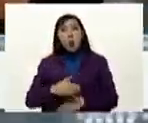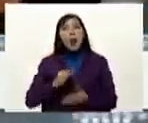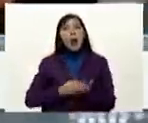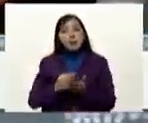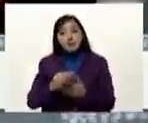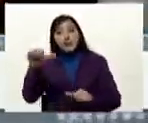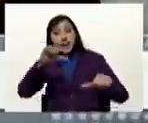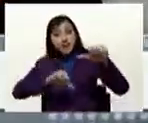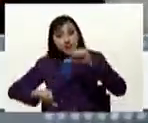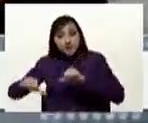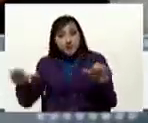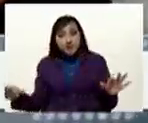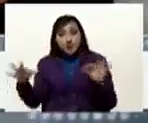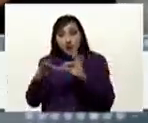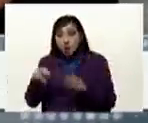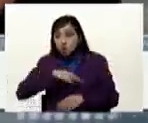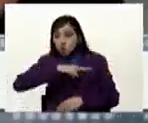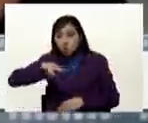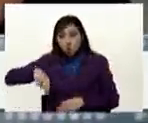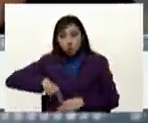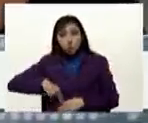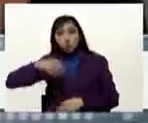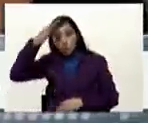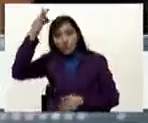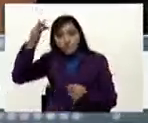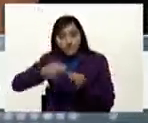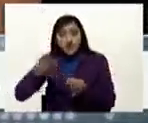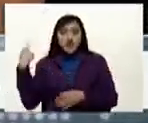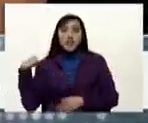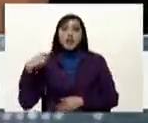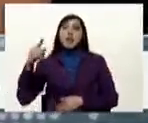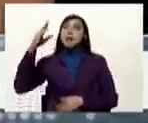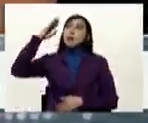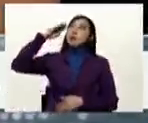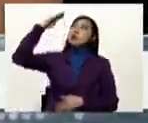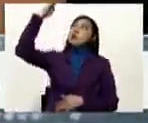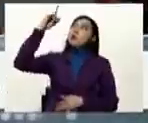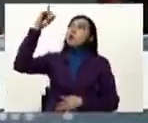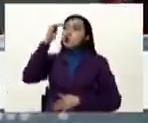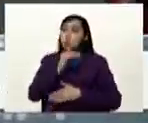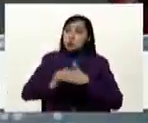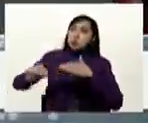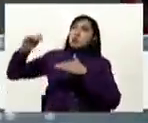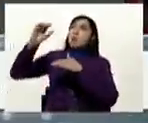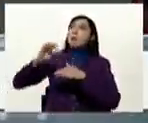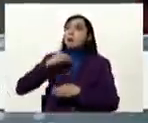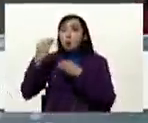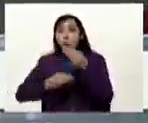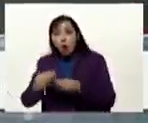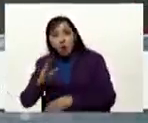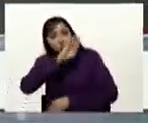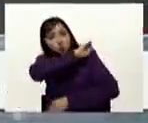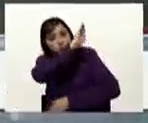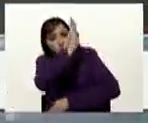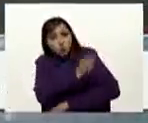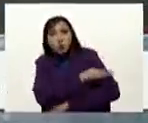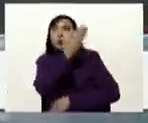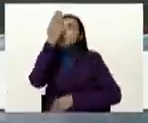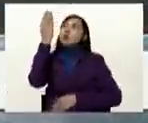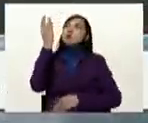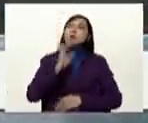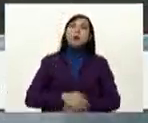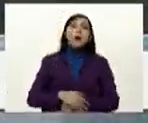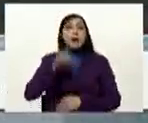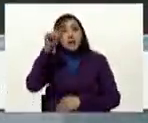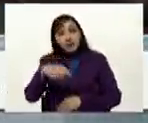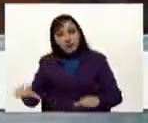ciencia, somos hombres de fe, Dios Supremo, creador, poderoso, y la